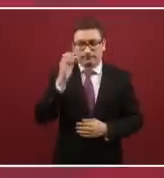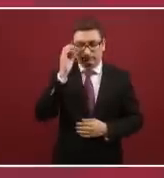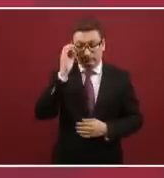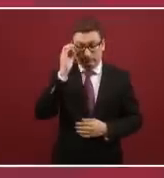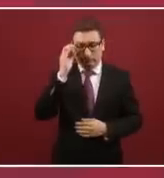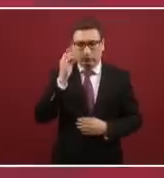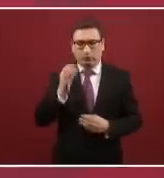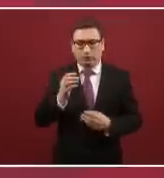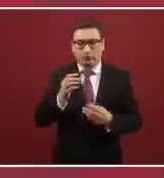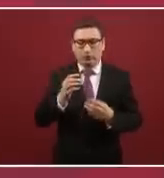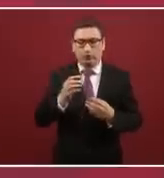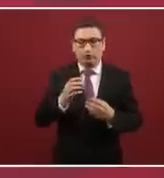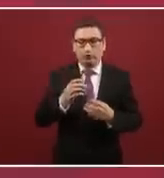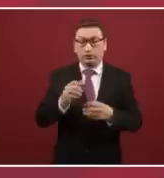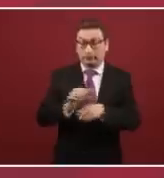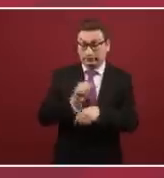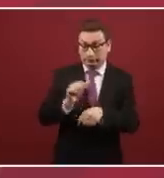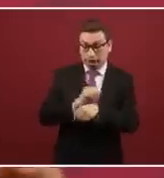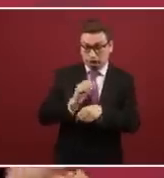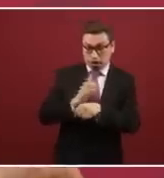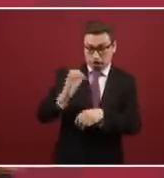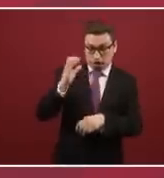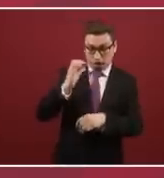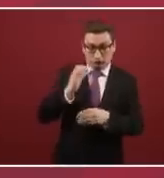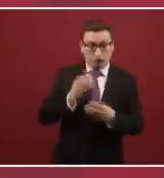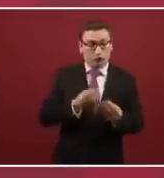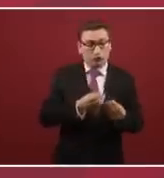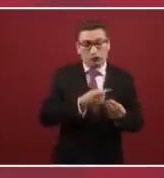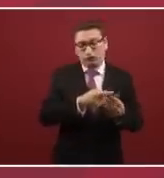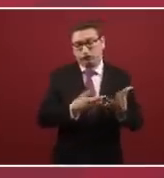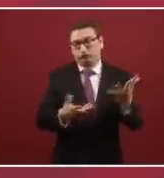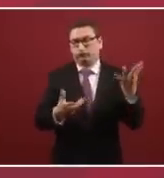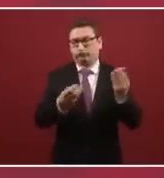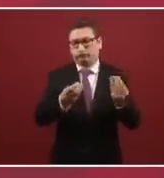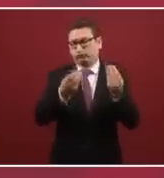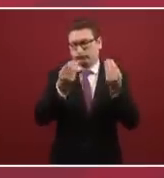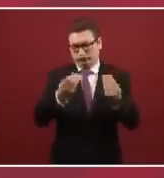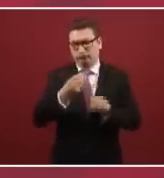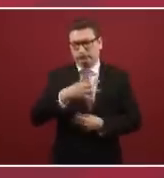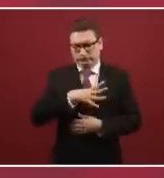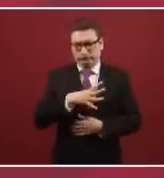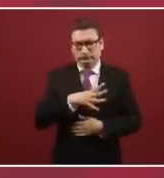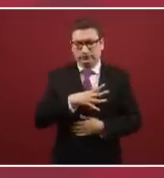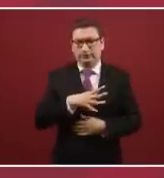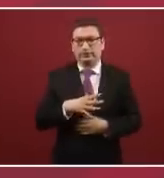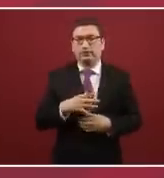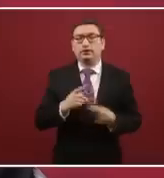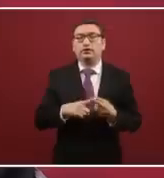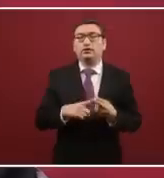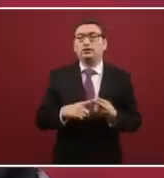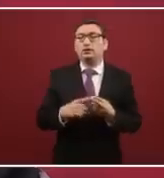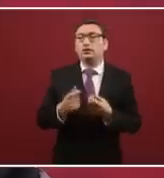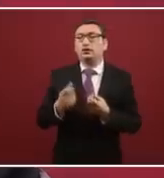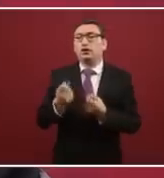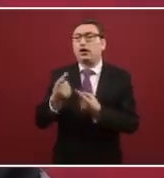se tenían? Eran muchísimas. ¿Y con cuántas nos